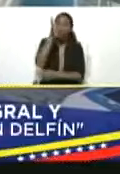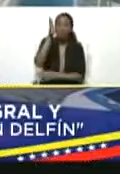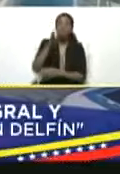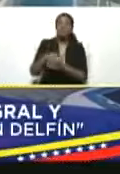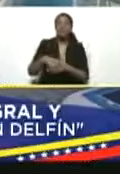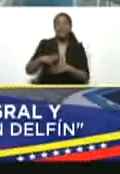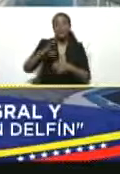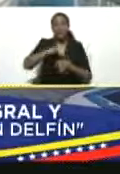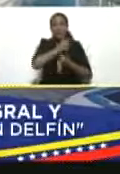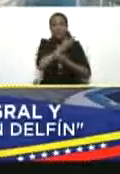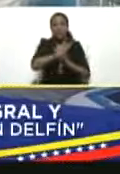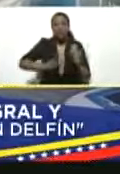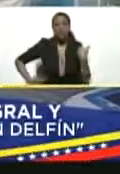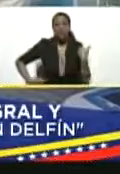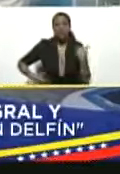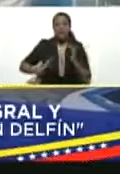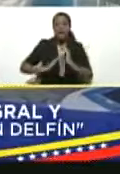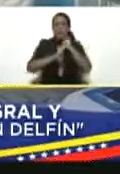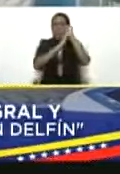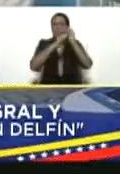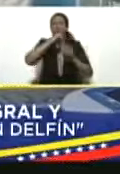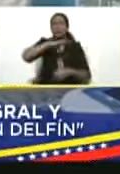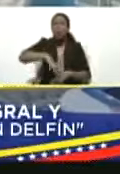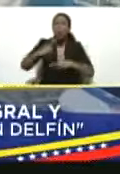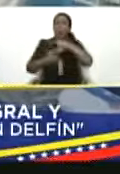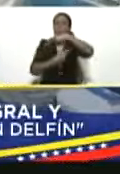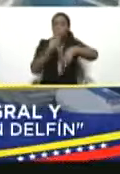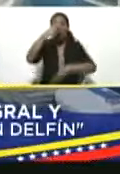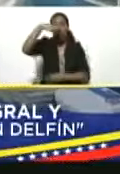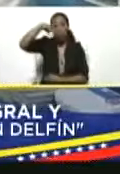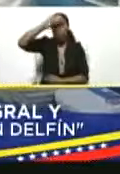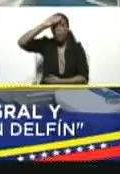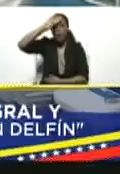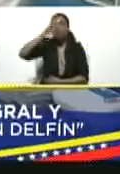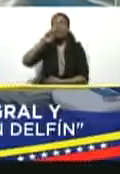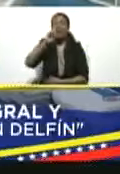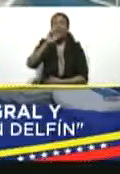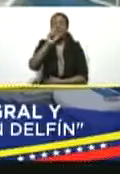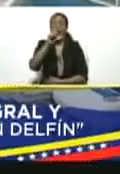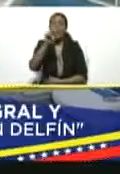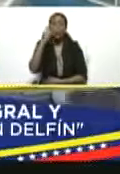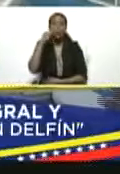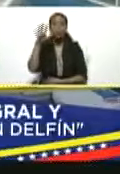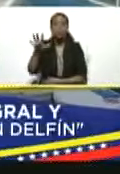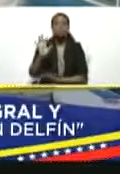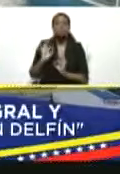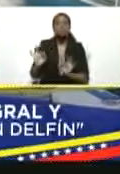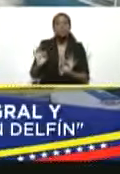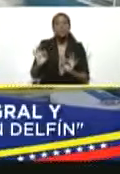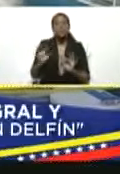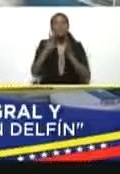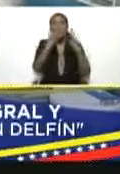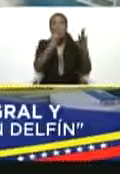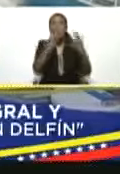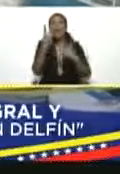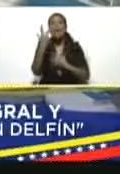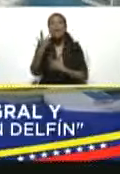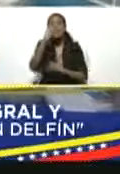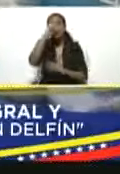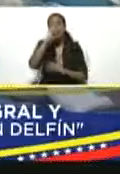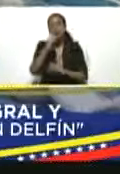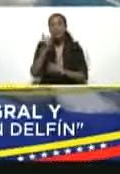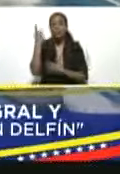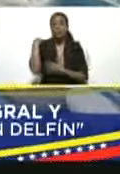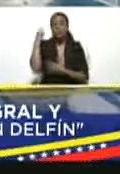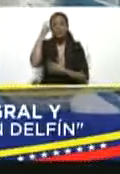al general de ejército líder histórico de la revolución cubana Raúl Castro rus que cumplió 93 años el día de